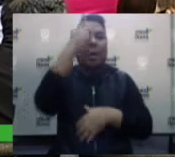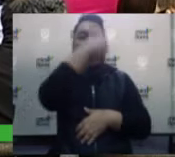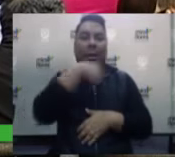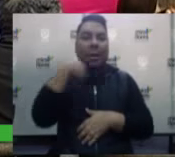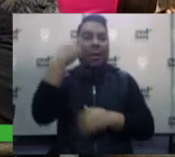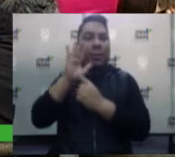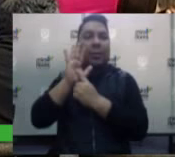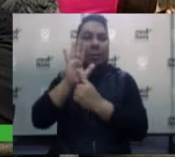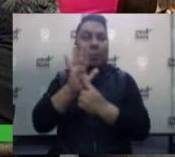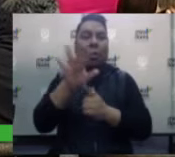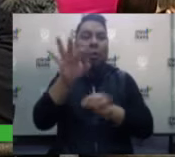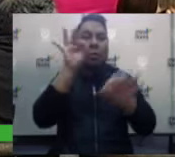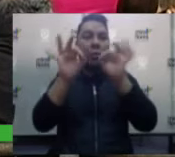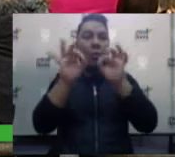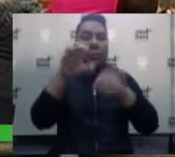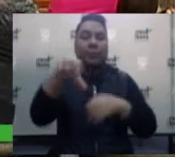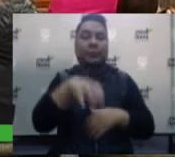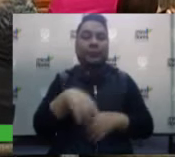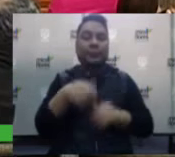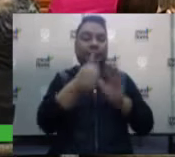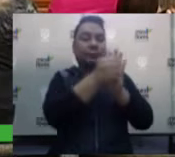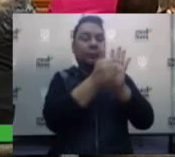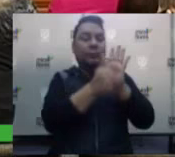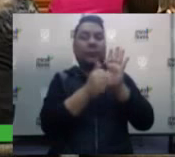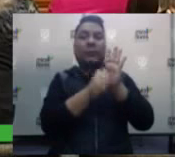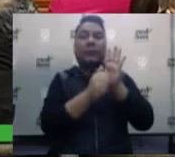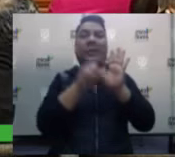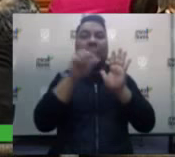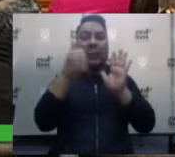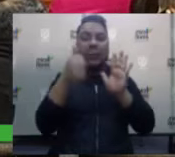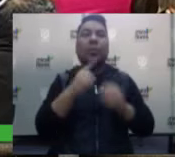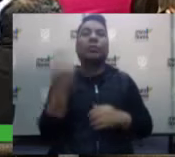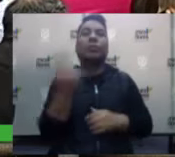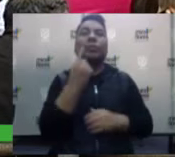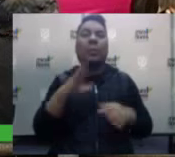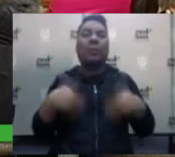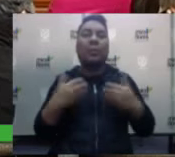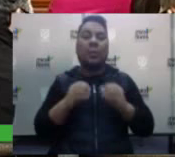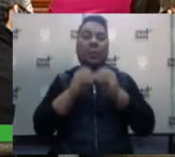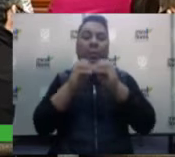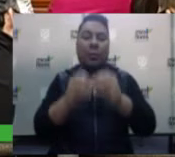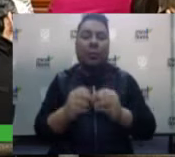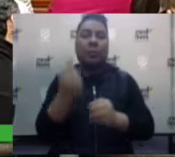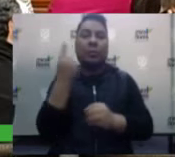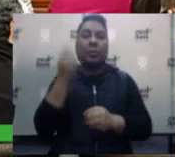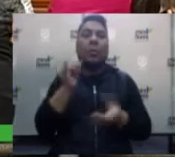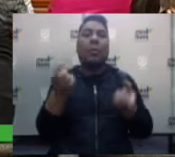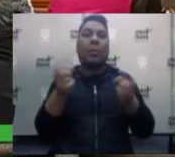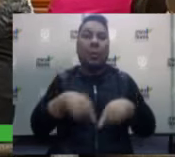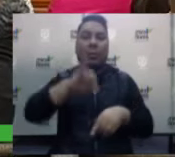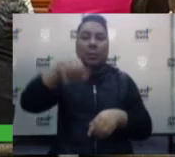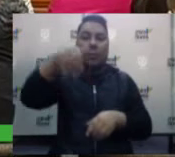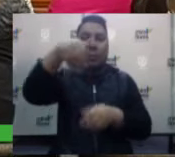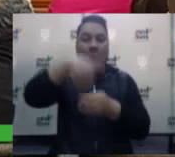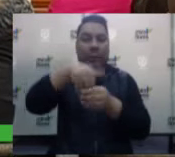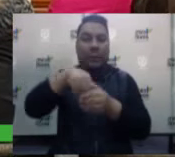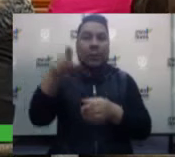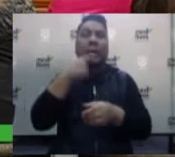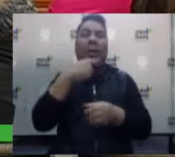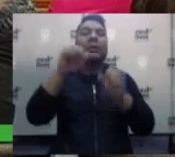artículo 10 se indica que la propaganda electoral en el distrito solo podrá colocarse una vez que el Jurado Nacional de Elecciones efectúe la